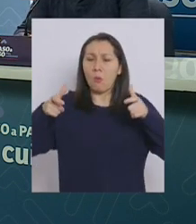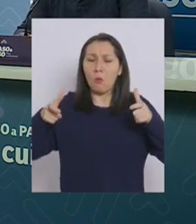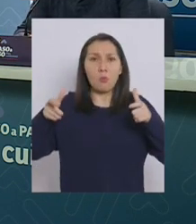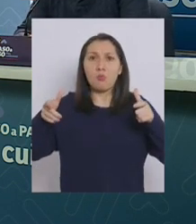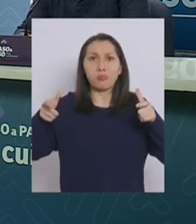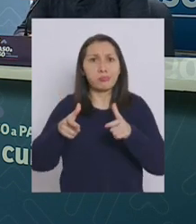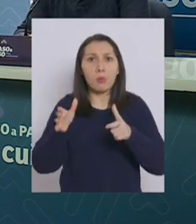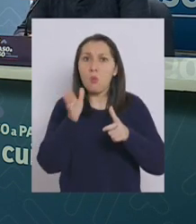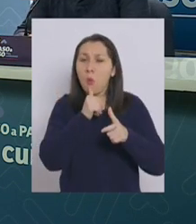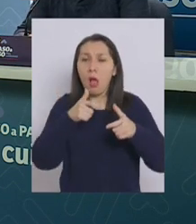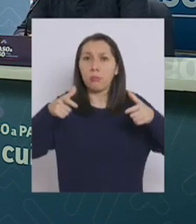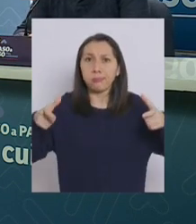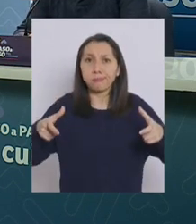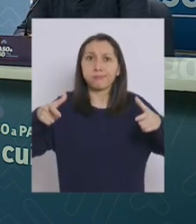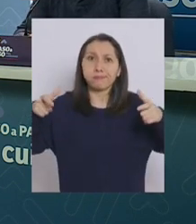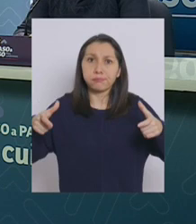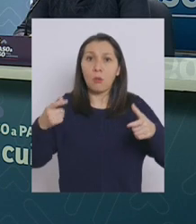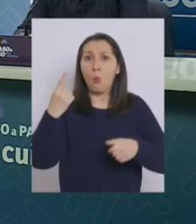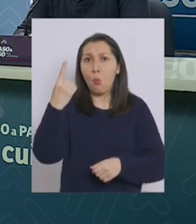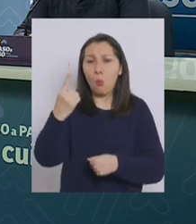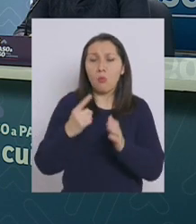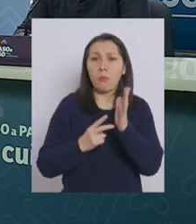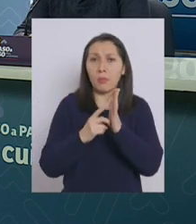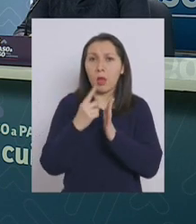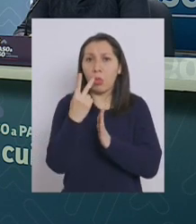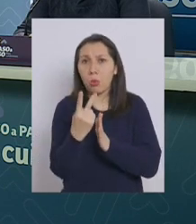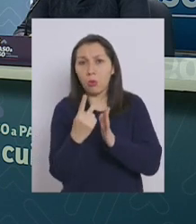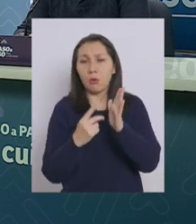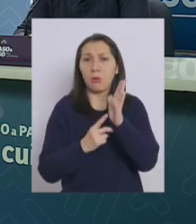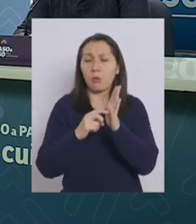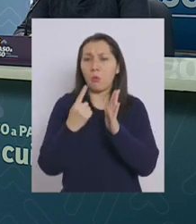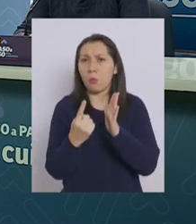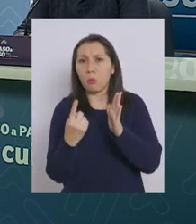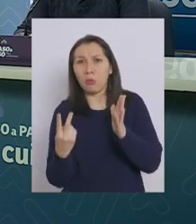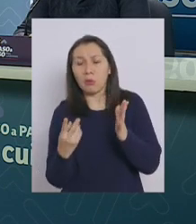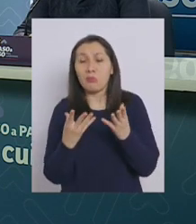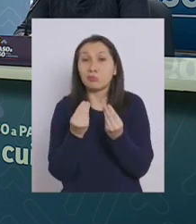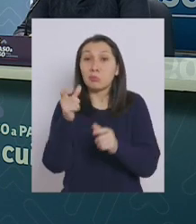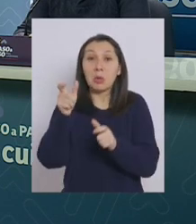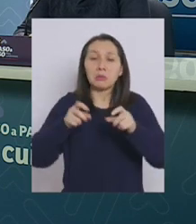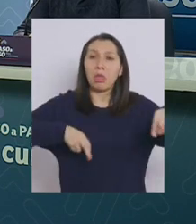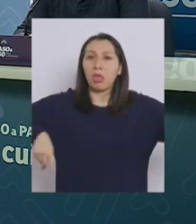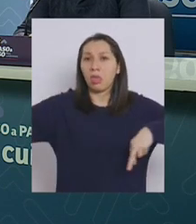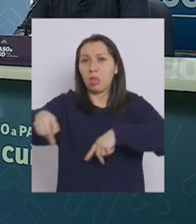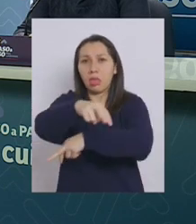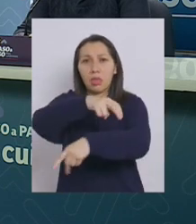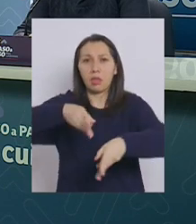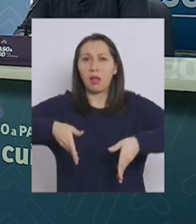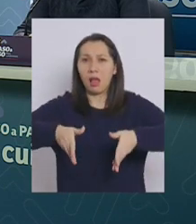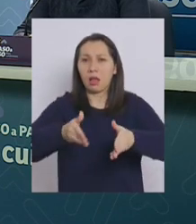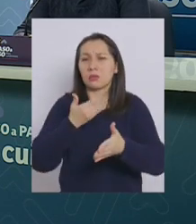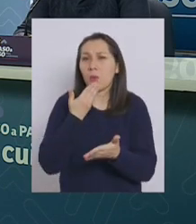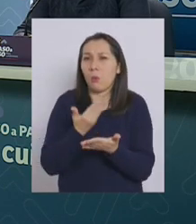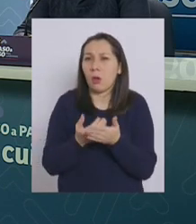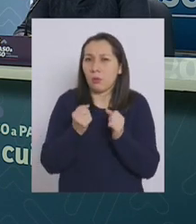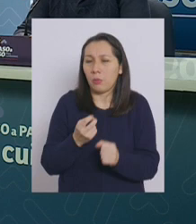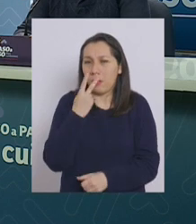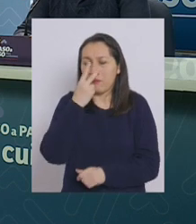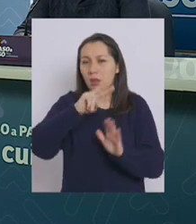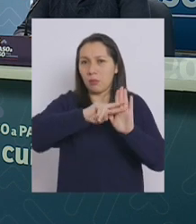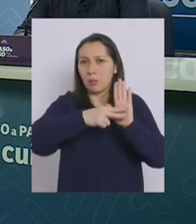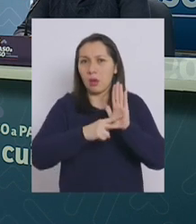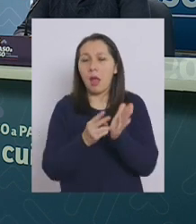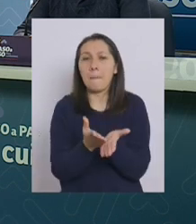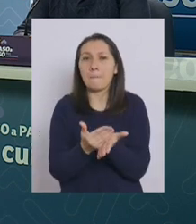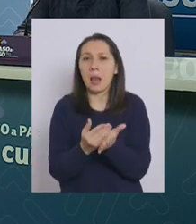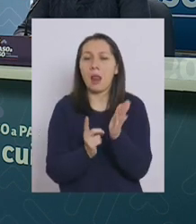que además, tanto estando en fase 1 o en fase 2, se ve mucha gente en las calles. ¿Cuándo podríamos ver modificaciones al plan